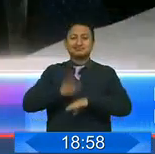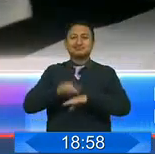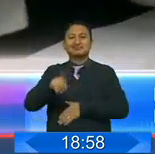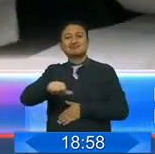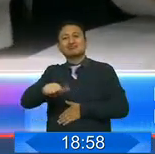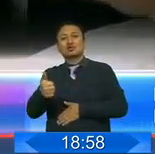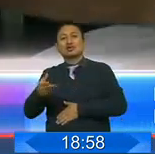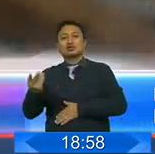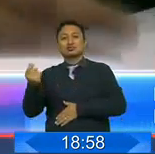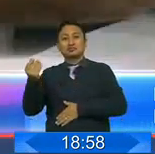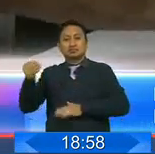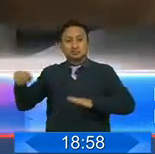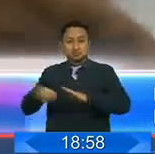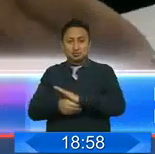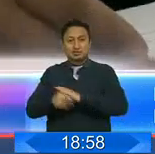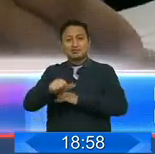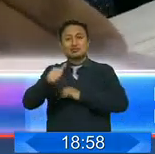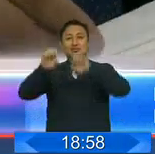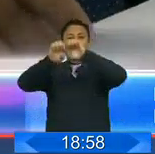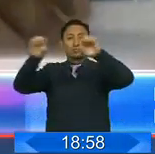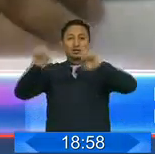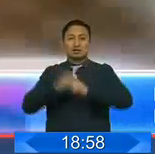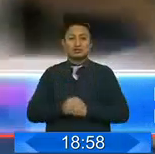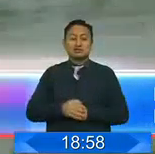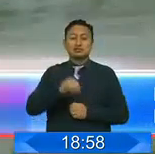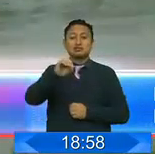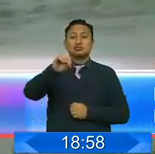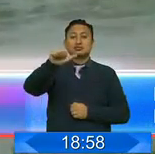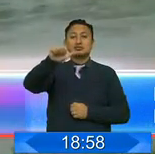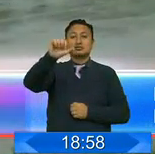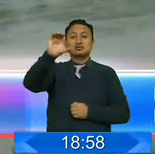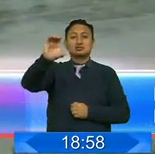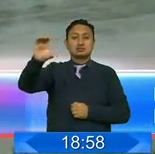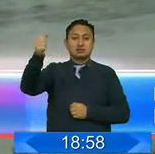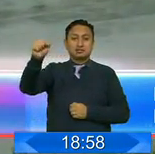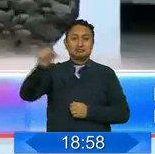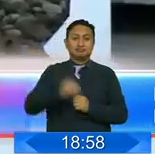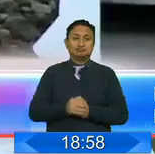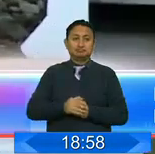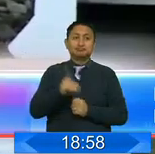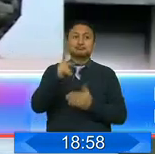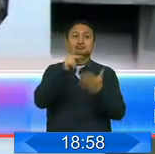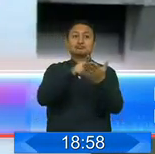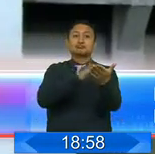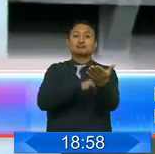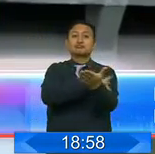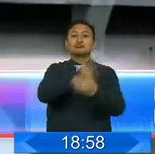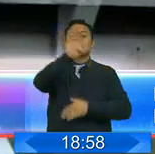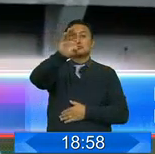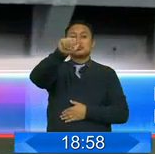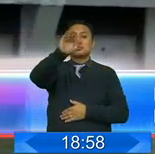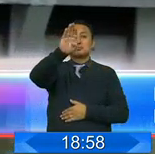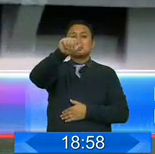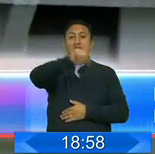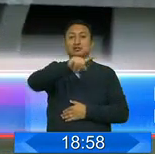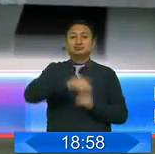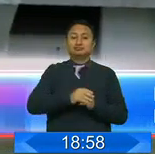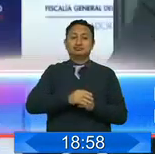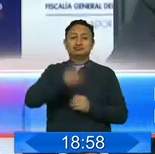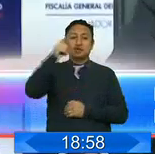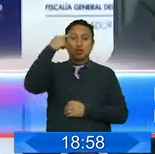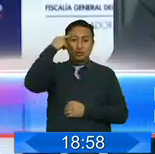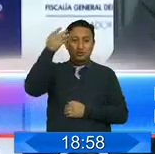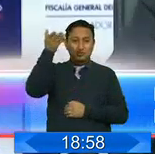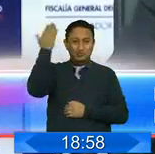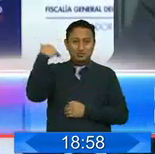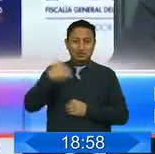que habría pagado otra empresa brasileña OACCA dentro de la construcción del proyecto multipropósito Baba durante el régimen anterior.